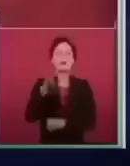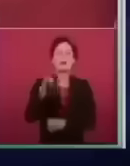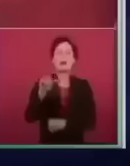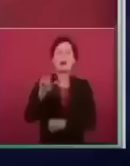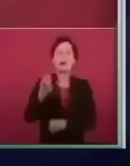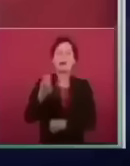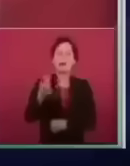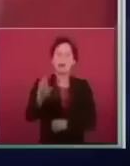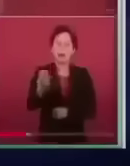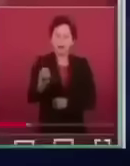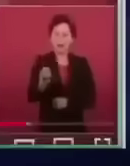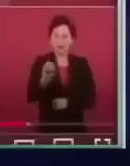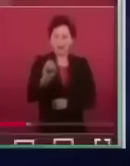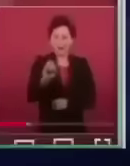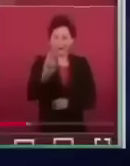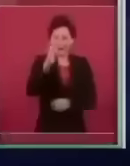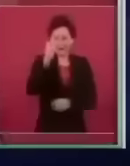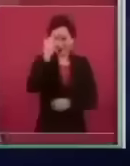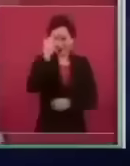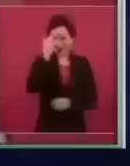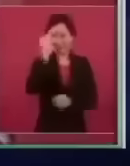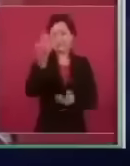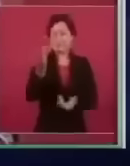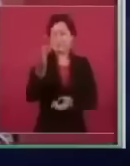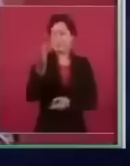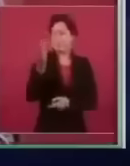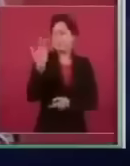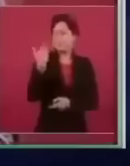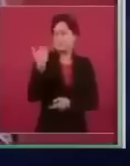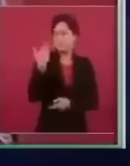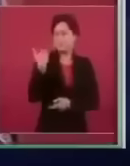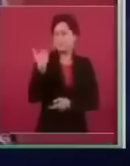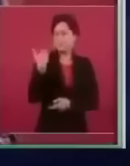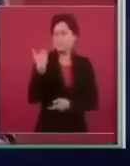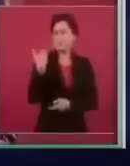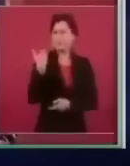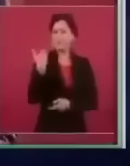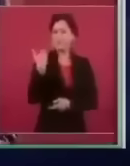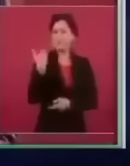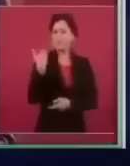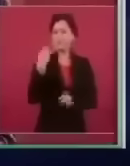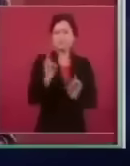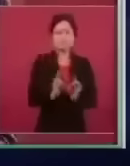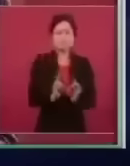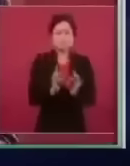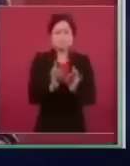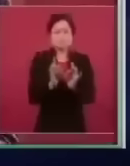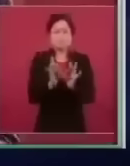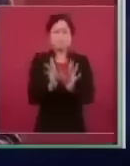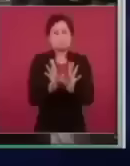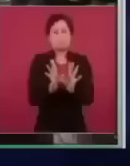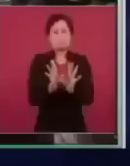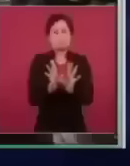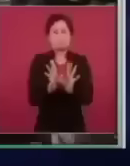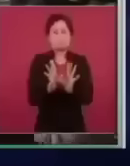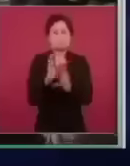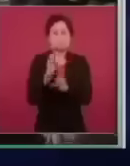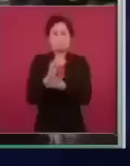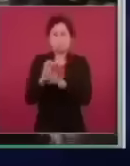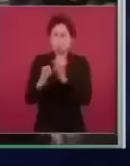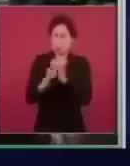de repente, hace unos días, empezó a importar,